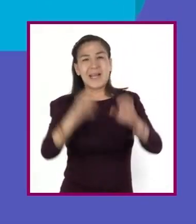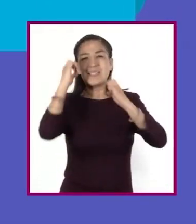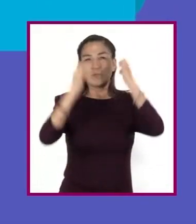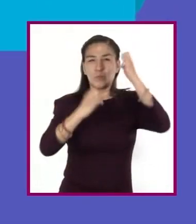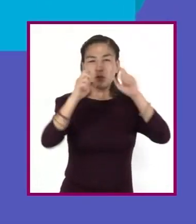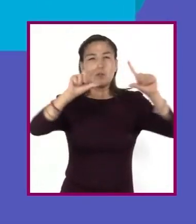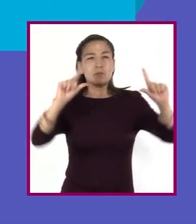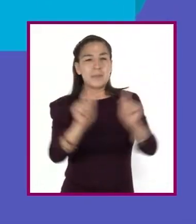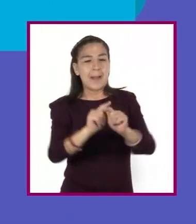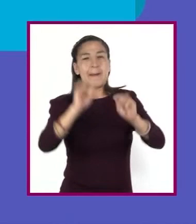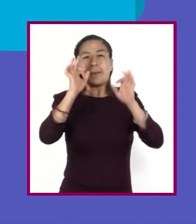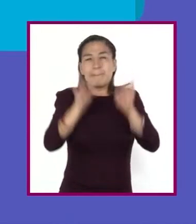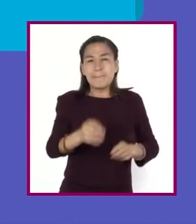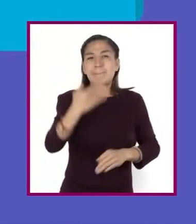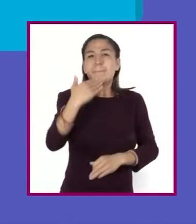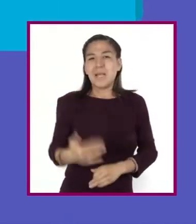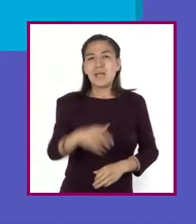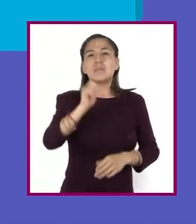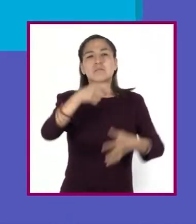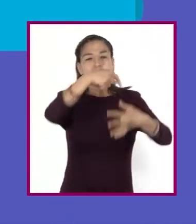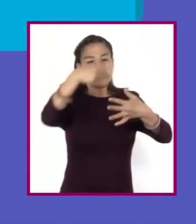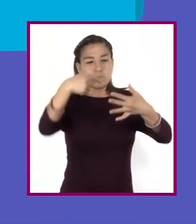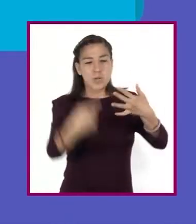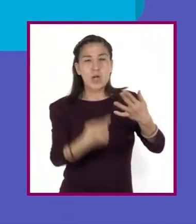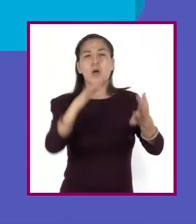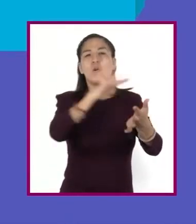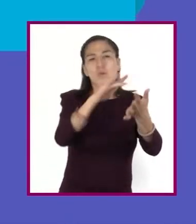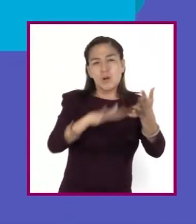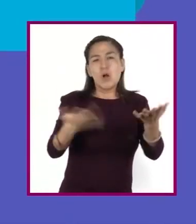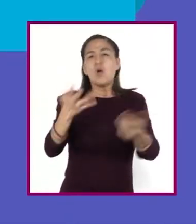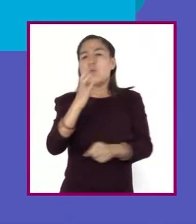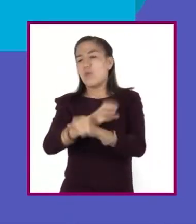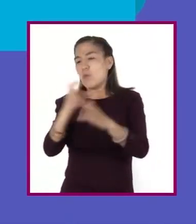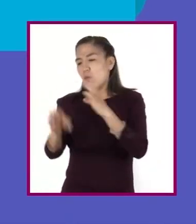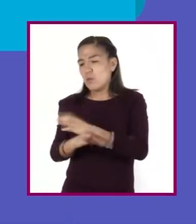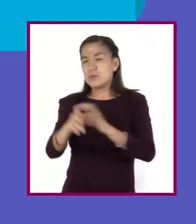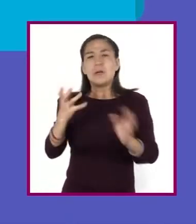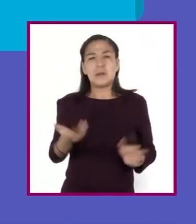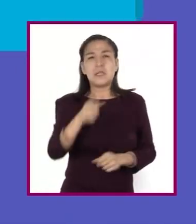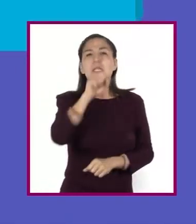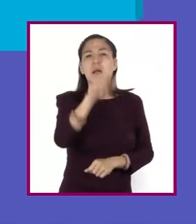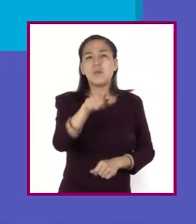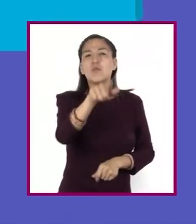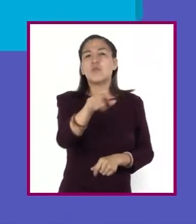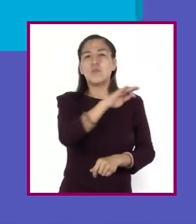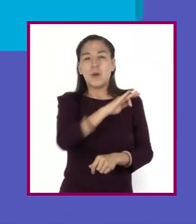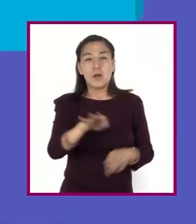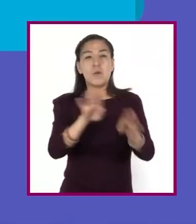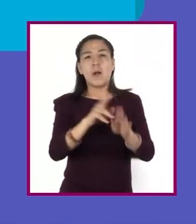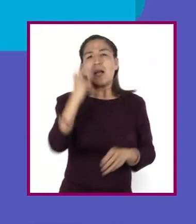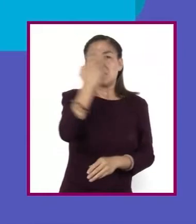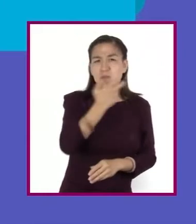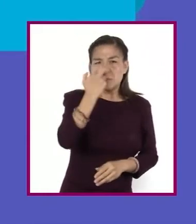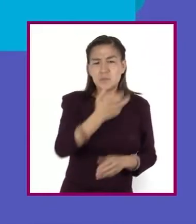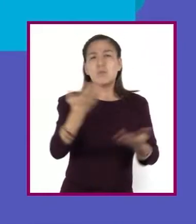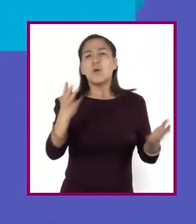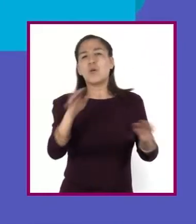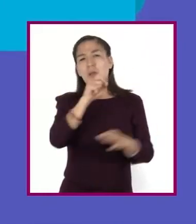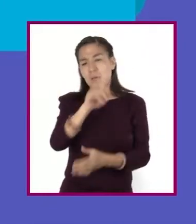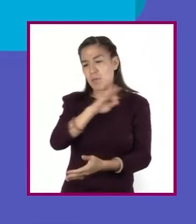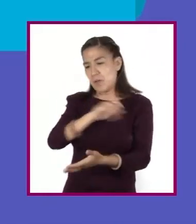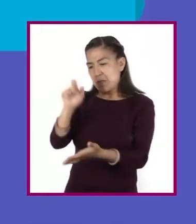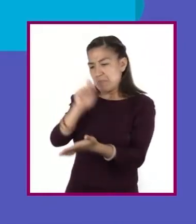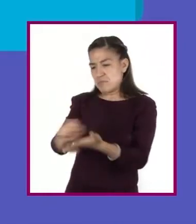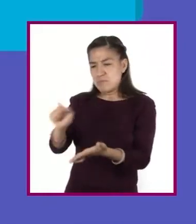fiel sobre los puntos más importantes de un texto o documento. Puede realizarse de manera oral o escrita y debe